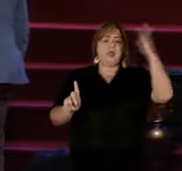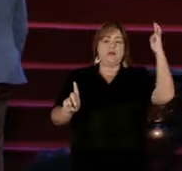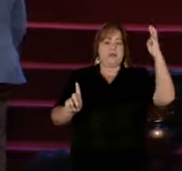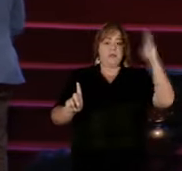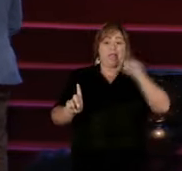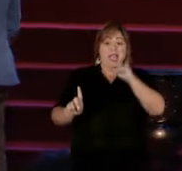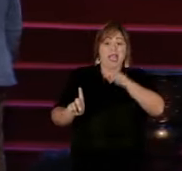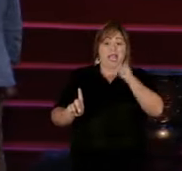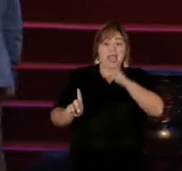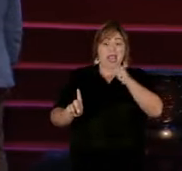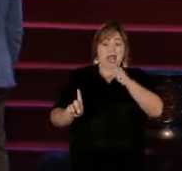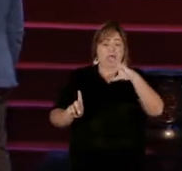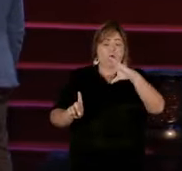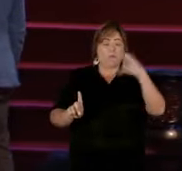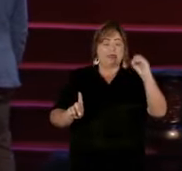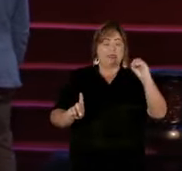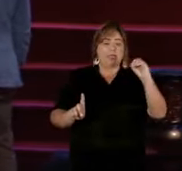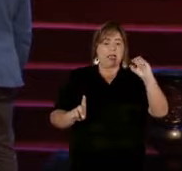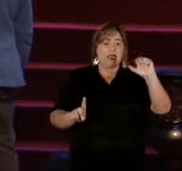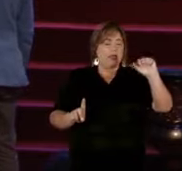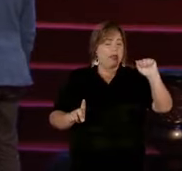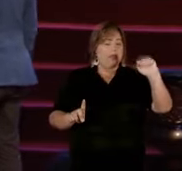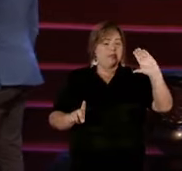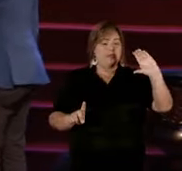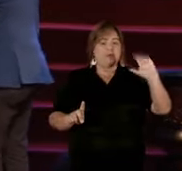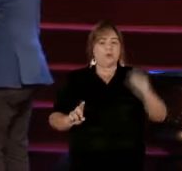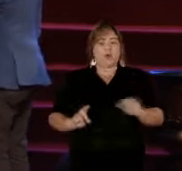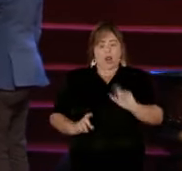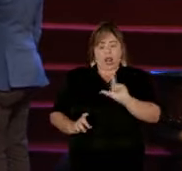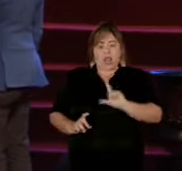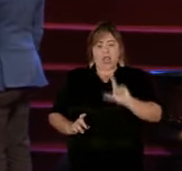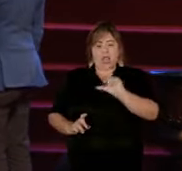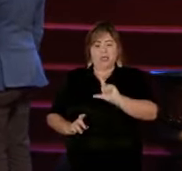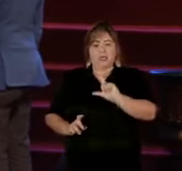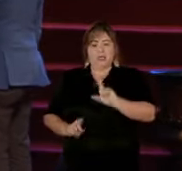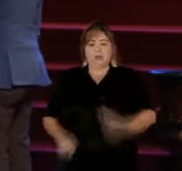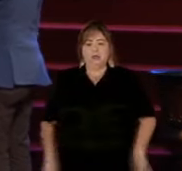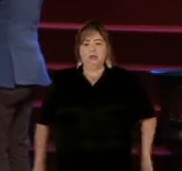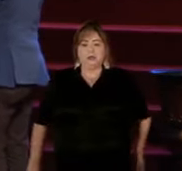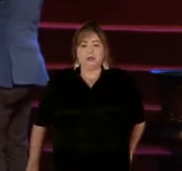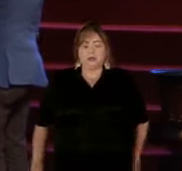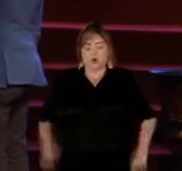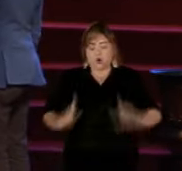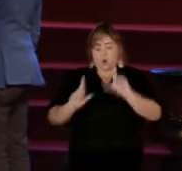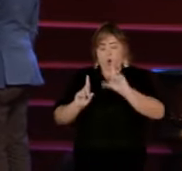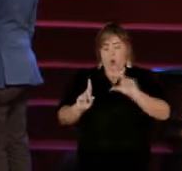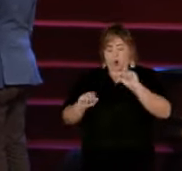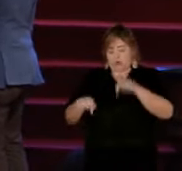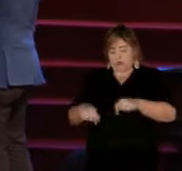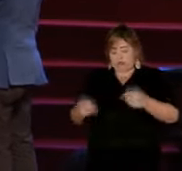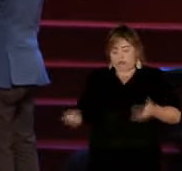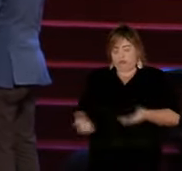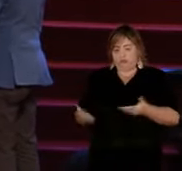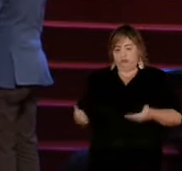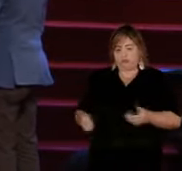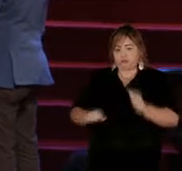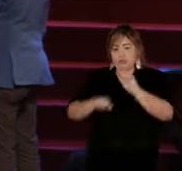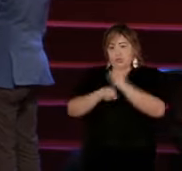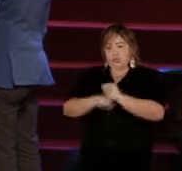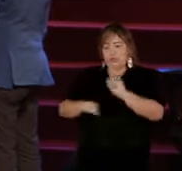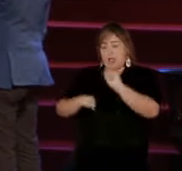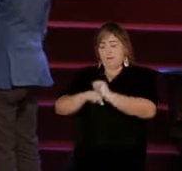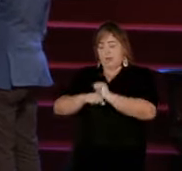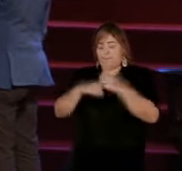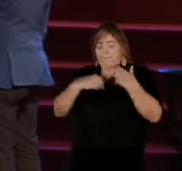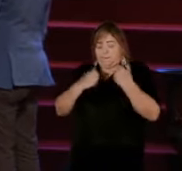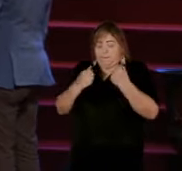que promoción aquí. Rafa, comenzó el lunes. Y el lunes estás aquí, estás en tu trabajo